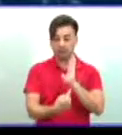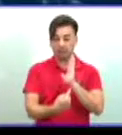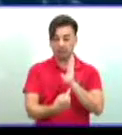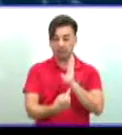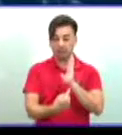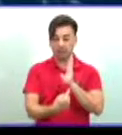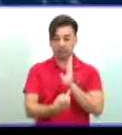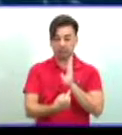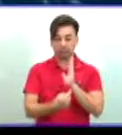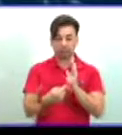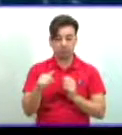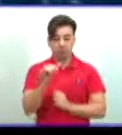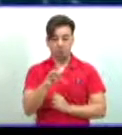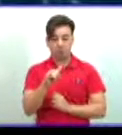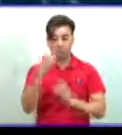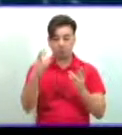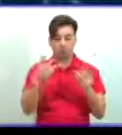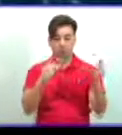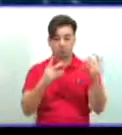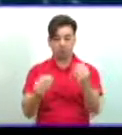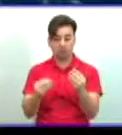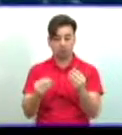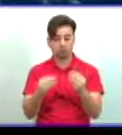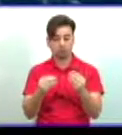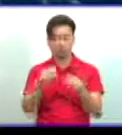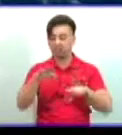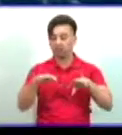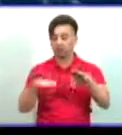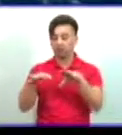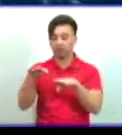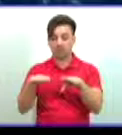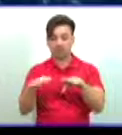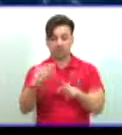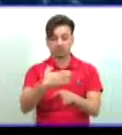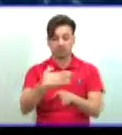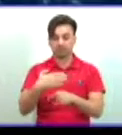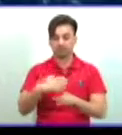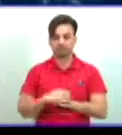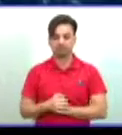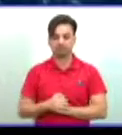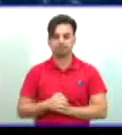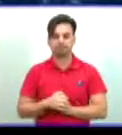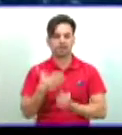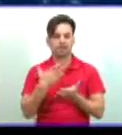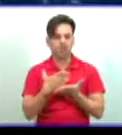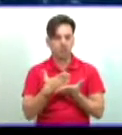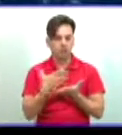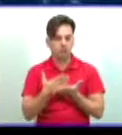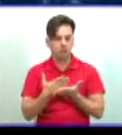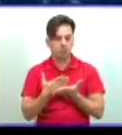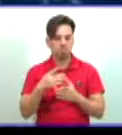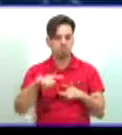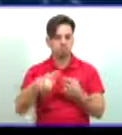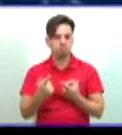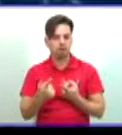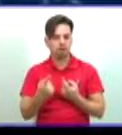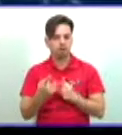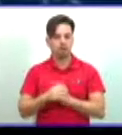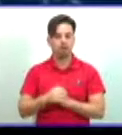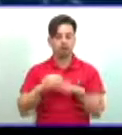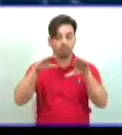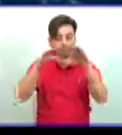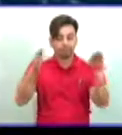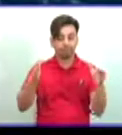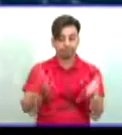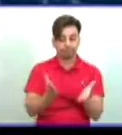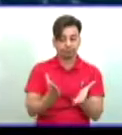lo estudiamos en clase, pues sabemos que los gases que componen la atmósfera no se encuentran en la misma proporción en